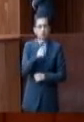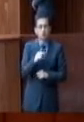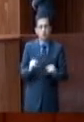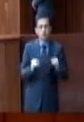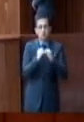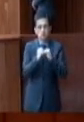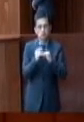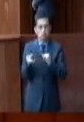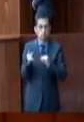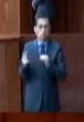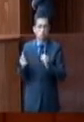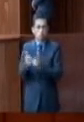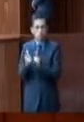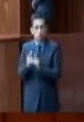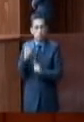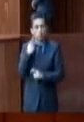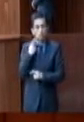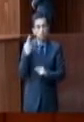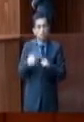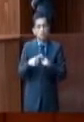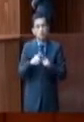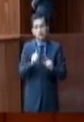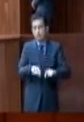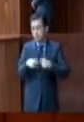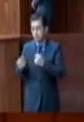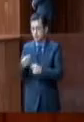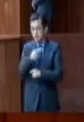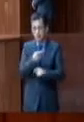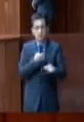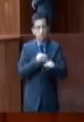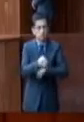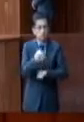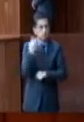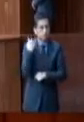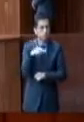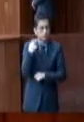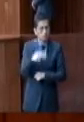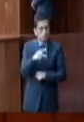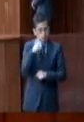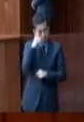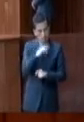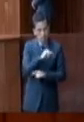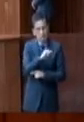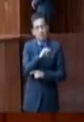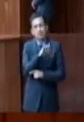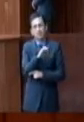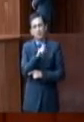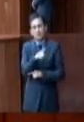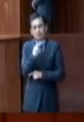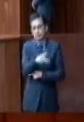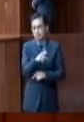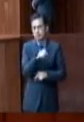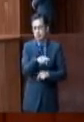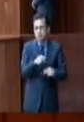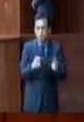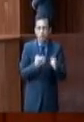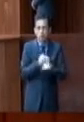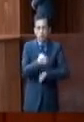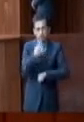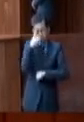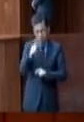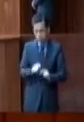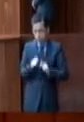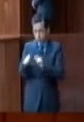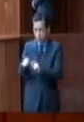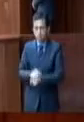político del organismo público local electoral del estado de veracruz en los términos de la presente ejecutoria